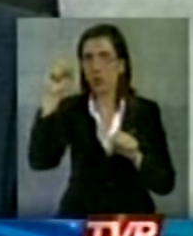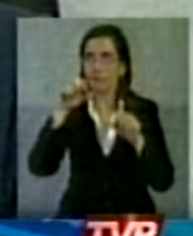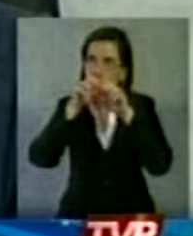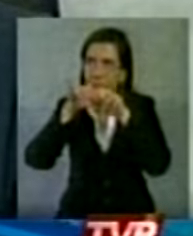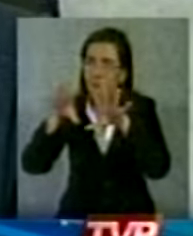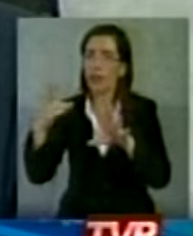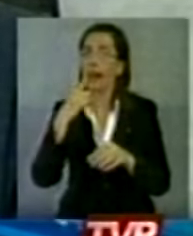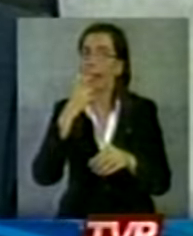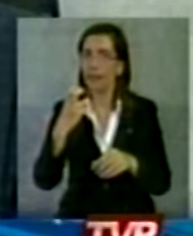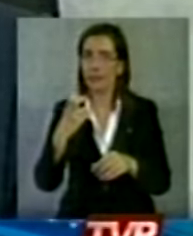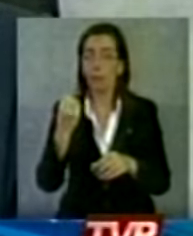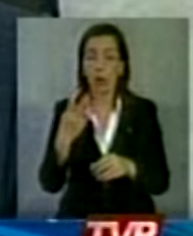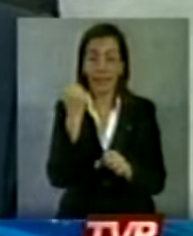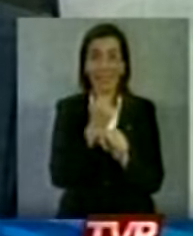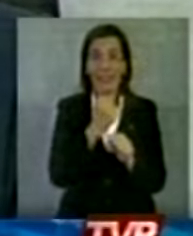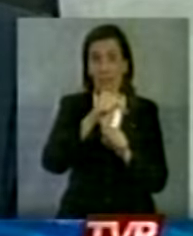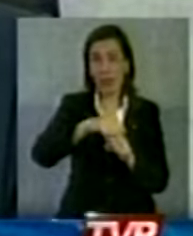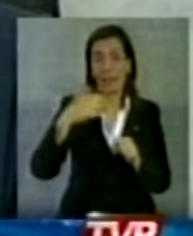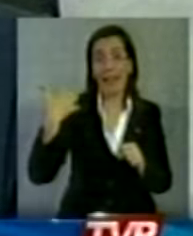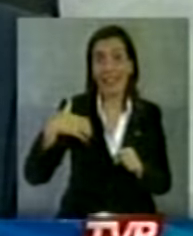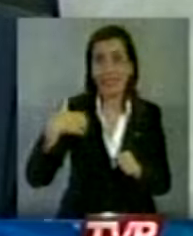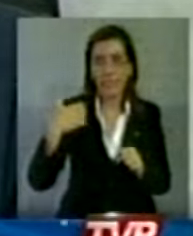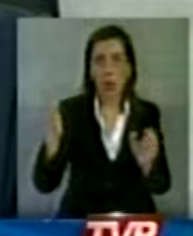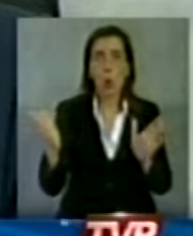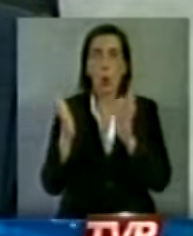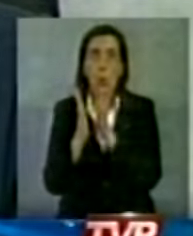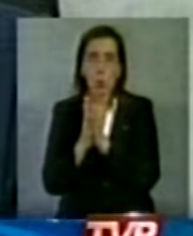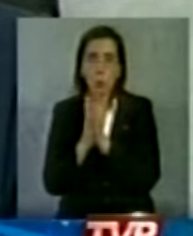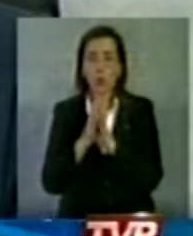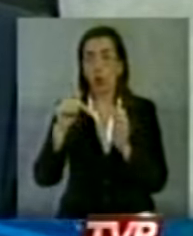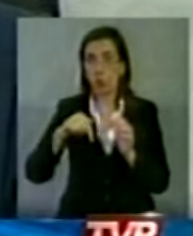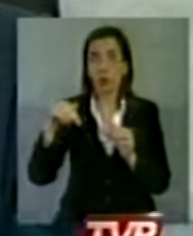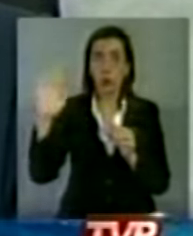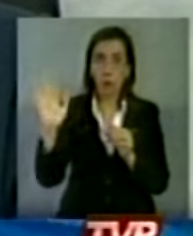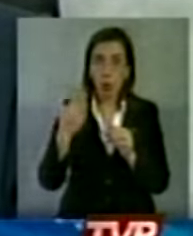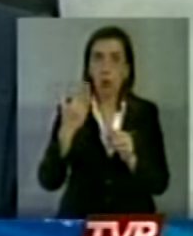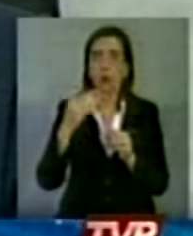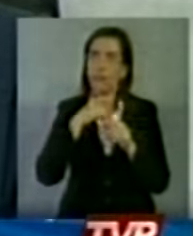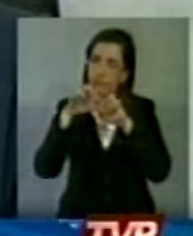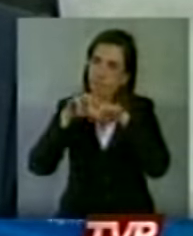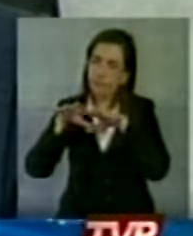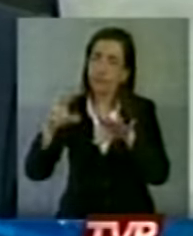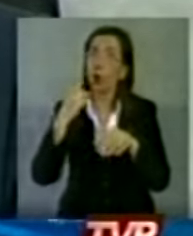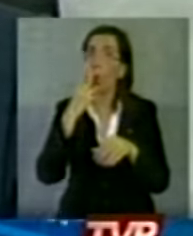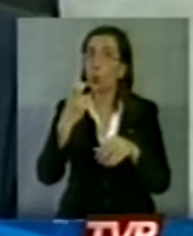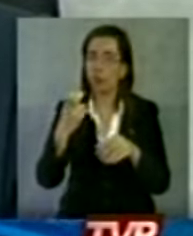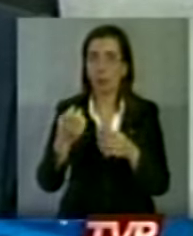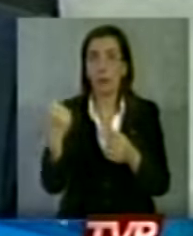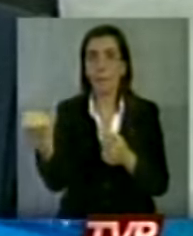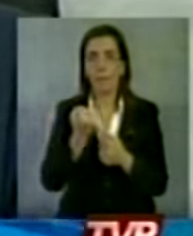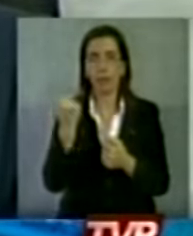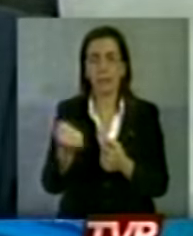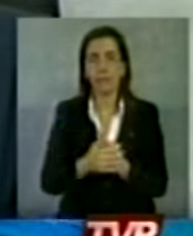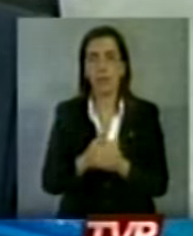de la actividad de azucarera, con la cogeneración de energía eléctrica, que ya es una realidad, Tucumán incorporó